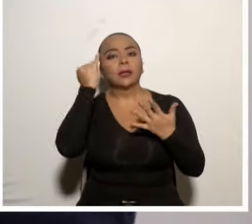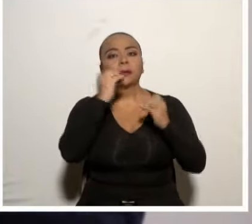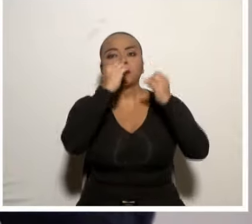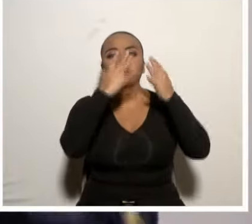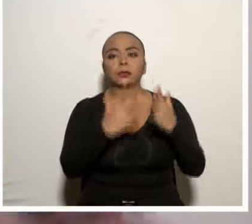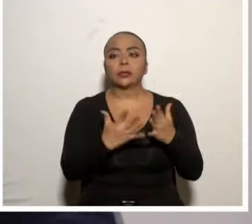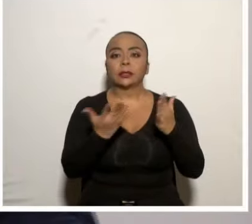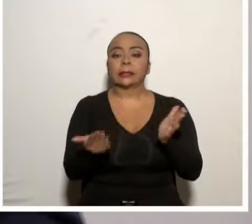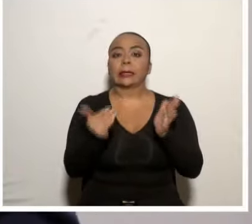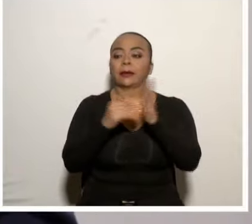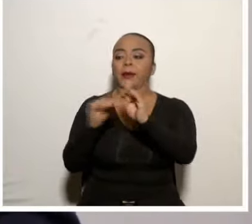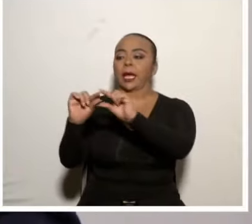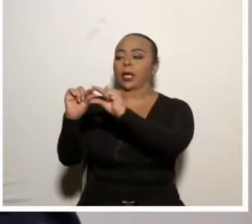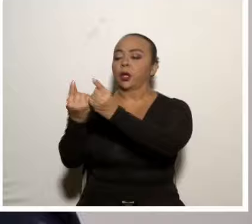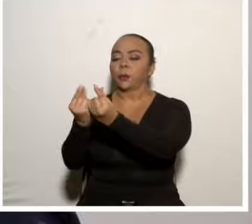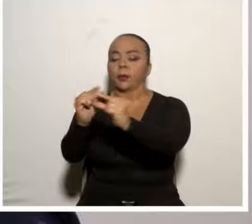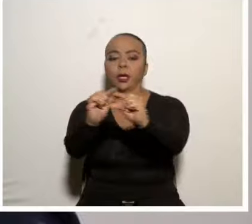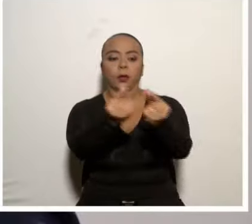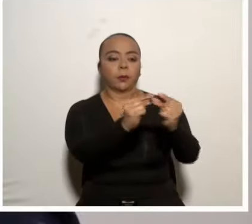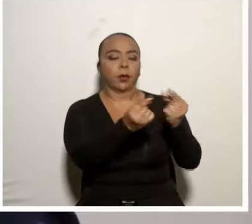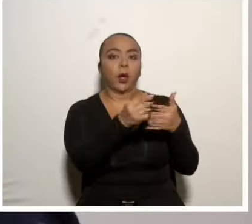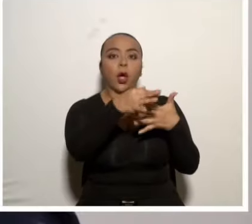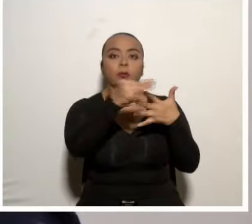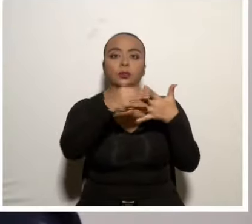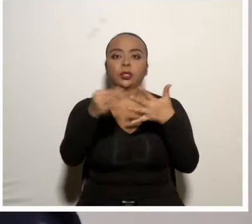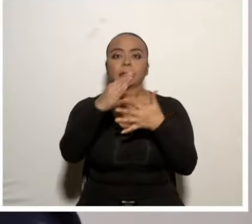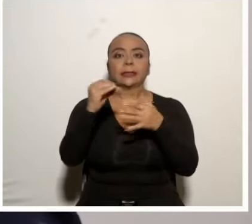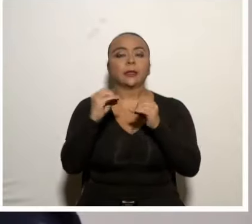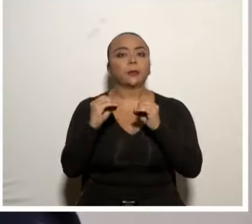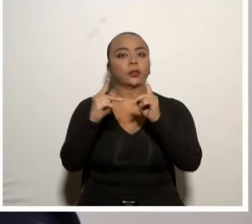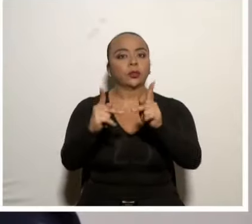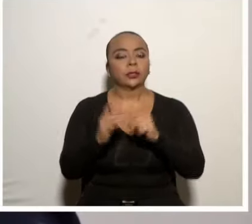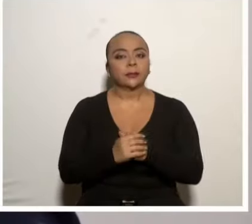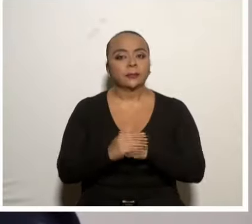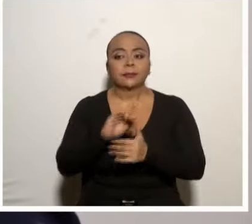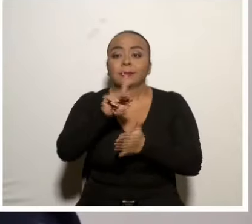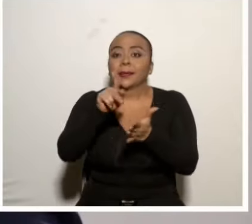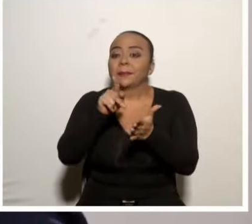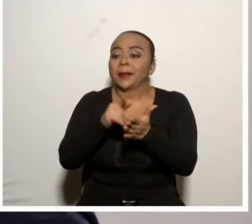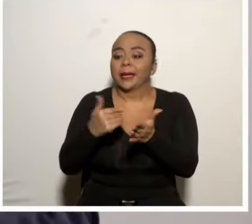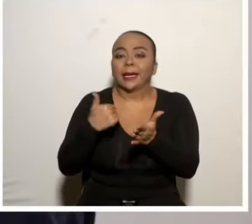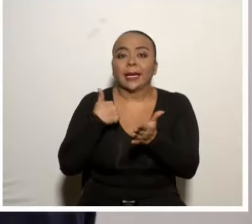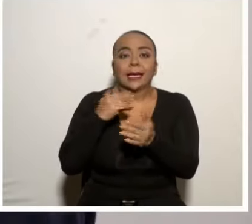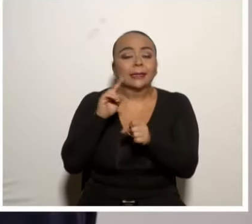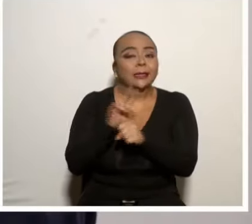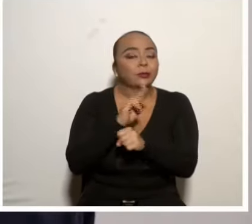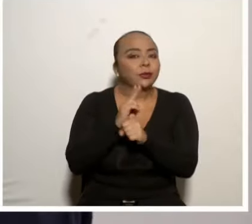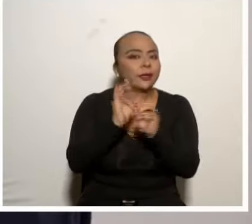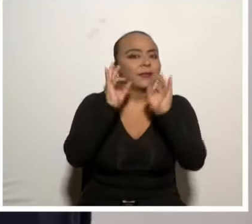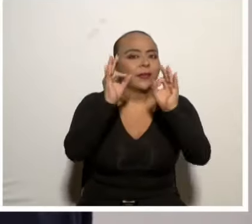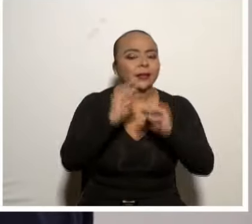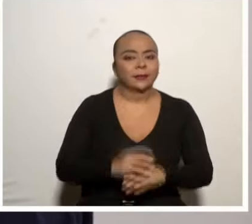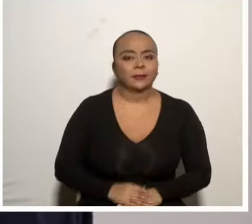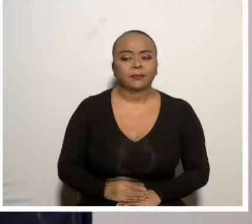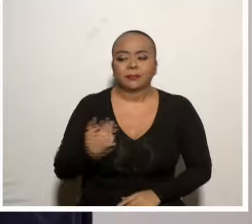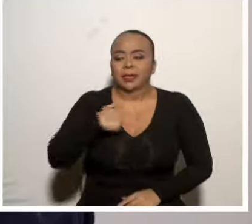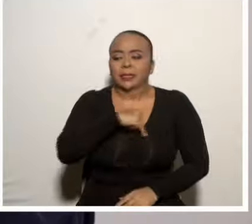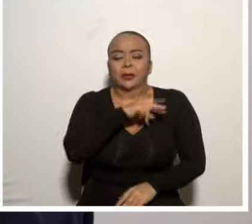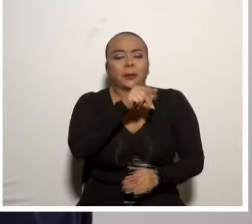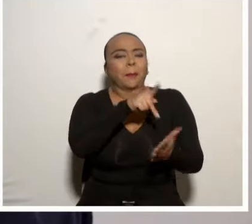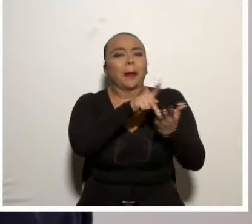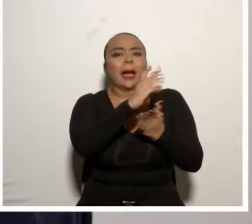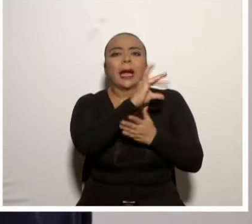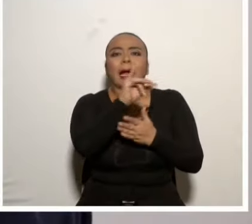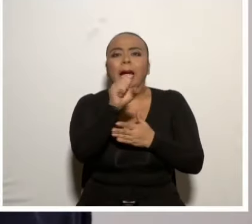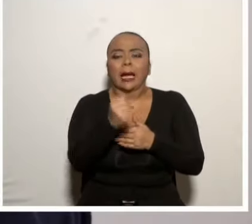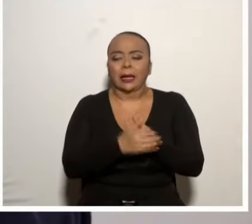maestros se reagrupen en opciones, en oportunidades, el parque que hay se use bien. Vean ustedes, el ministerio no paga ni la caja.